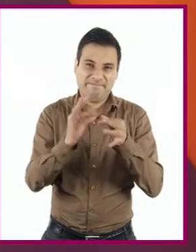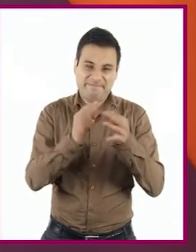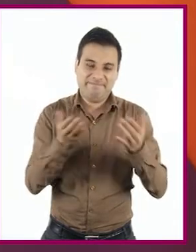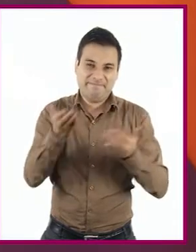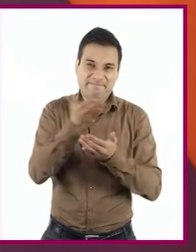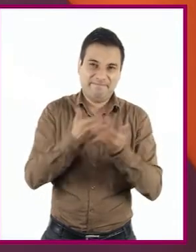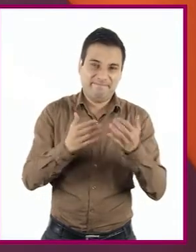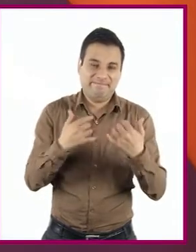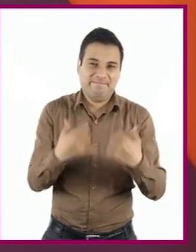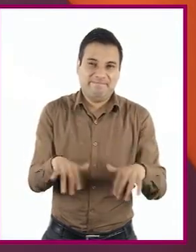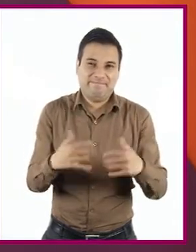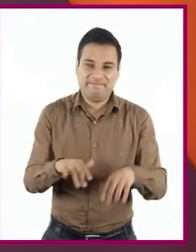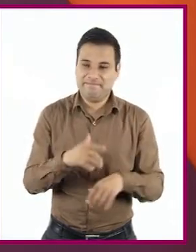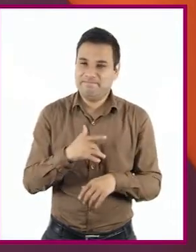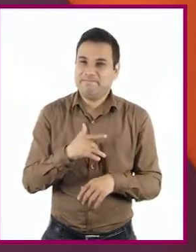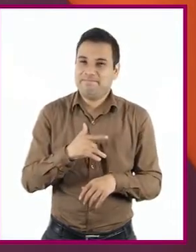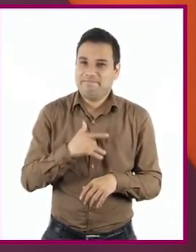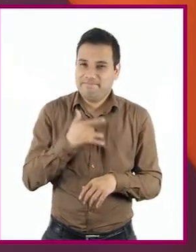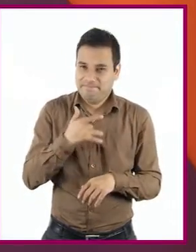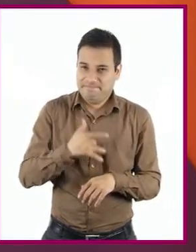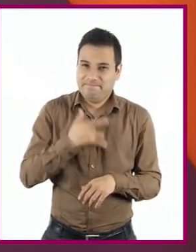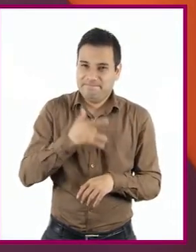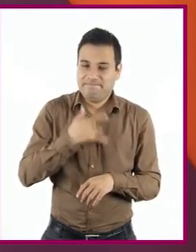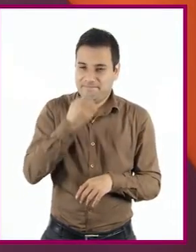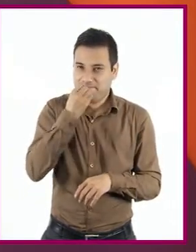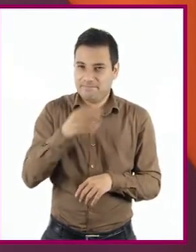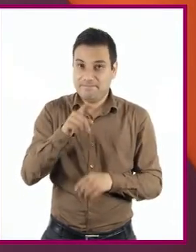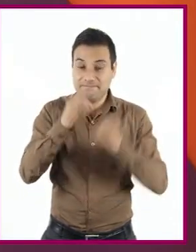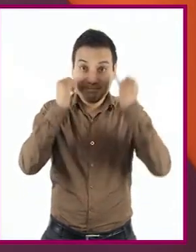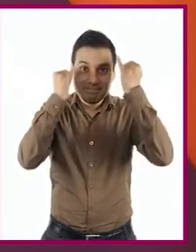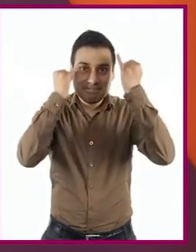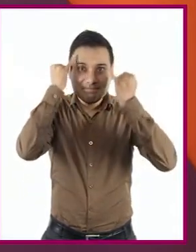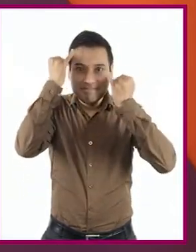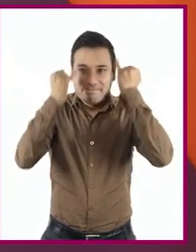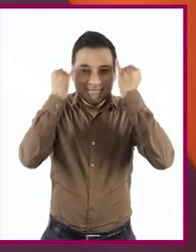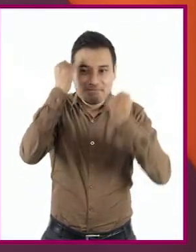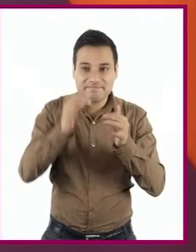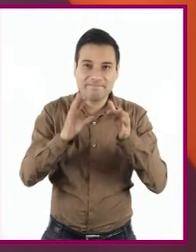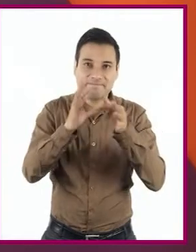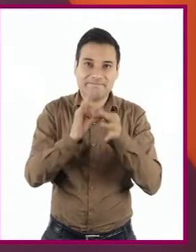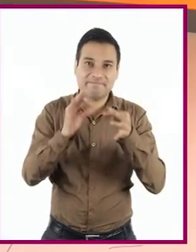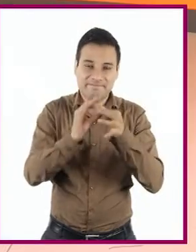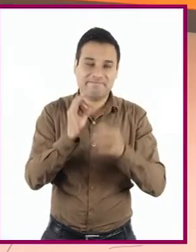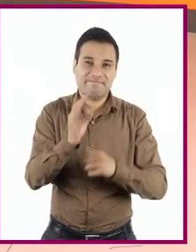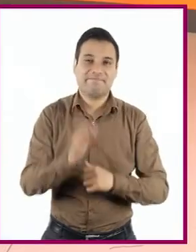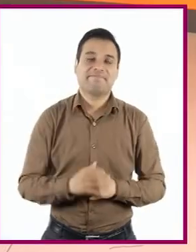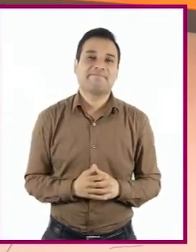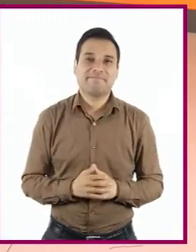y acrecentar el poder de su imaginación y su creatividad.